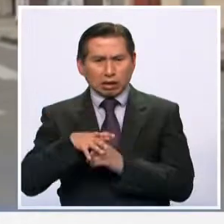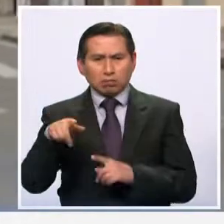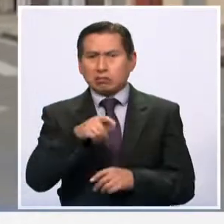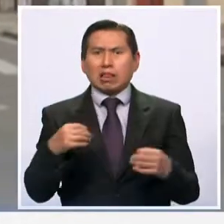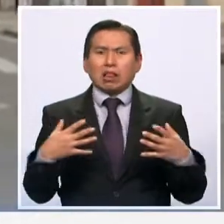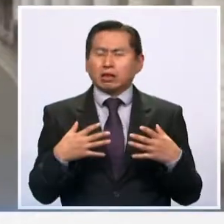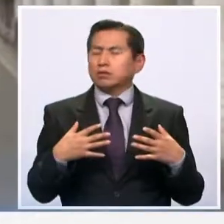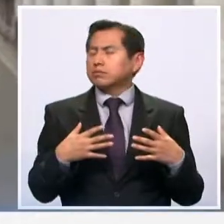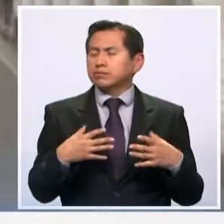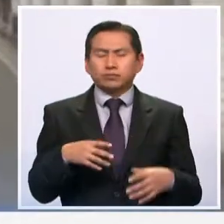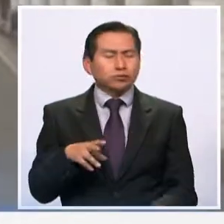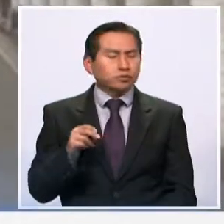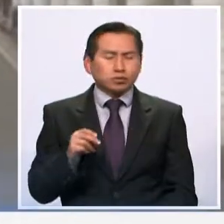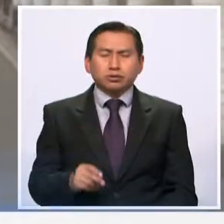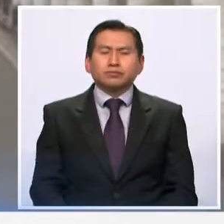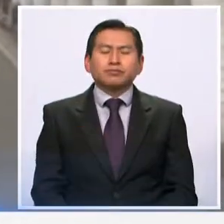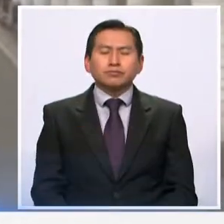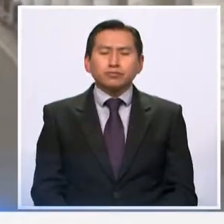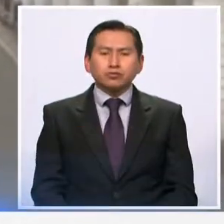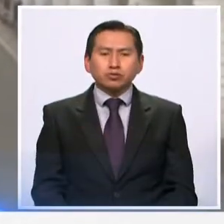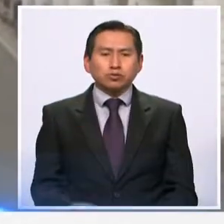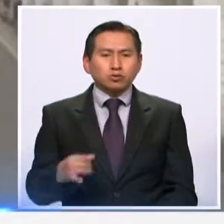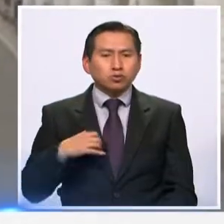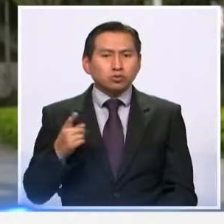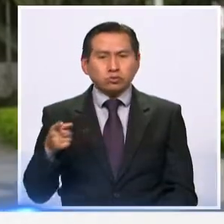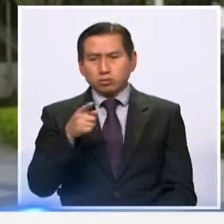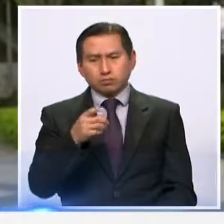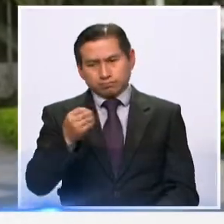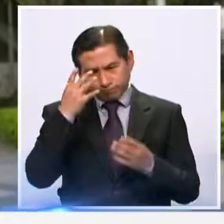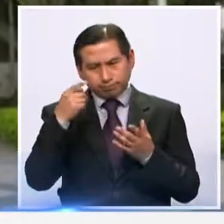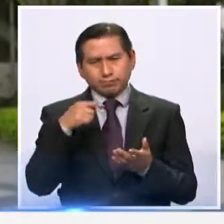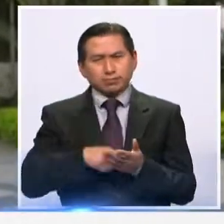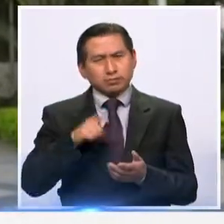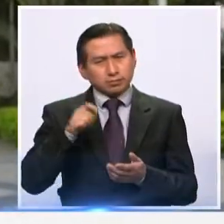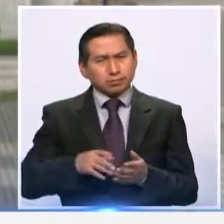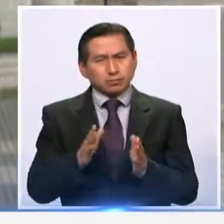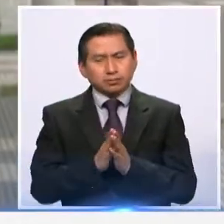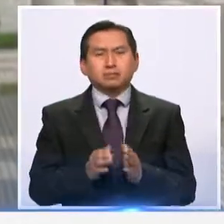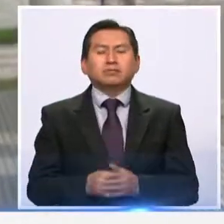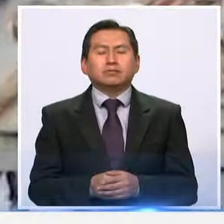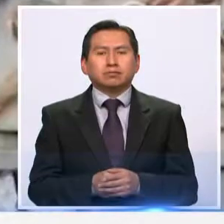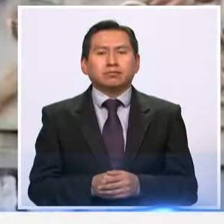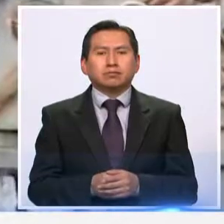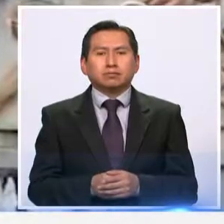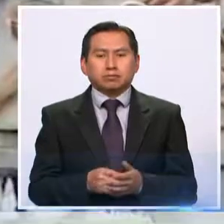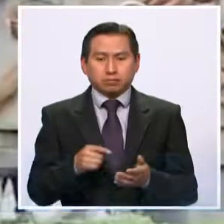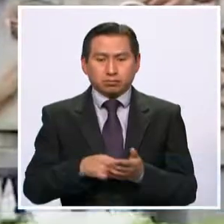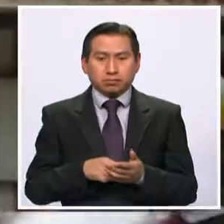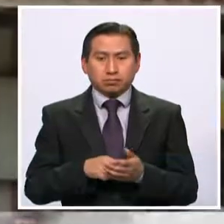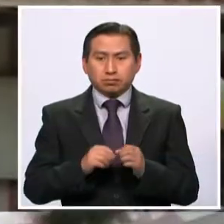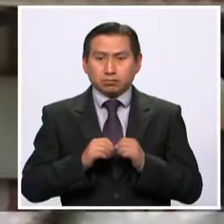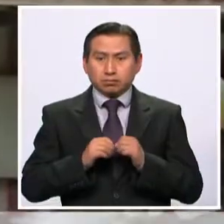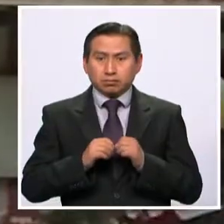Yo les quiero decir, solamente apliquémosla. Y cuando una ley se aplica,